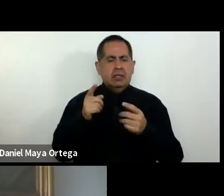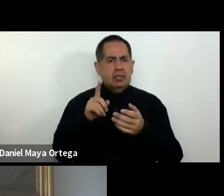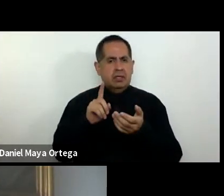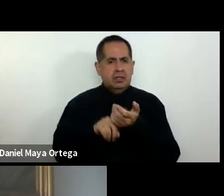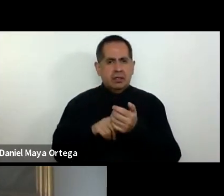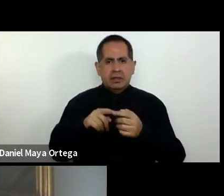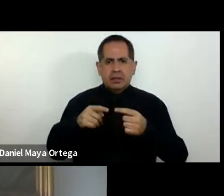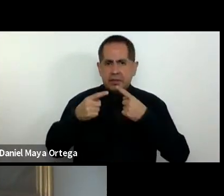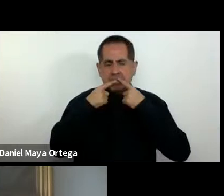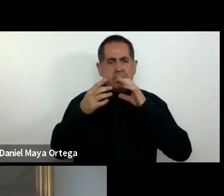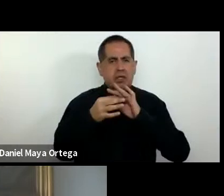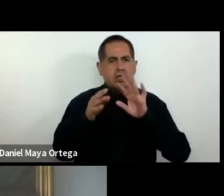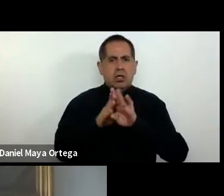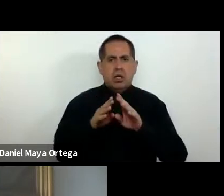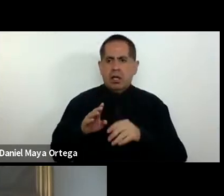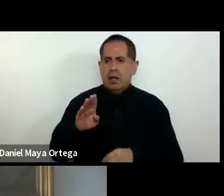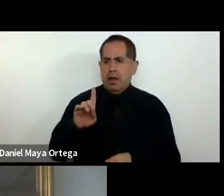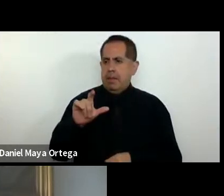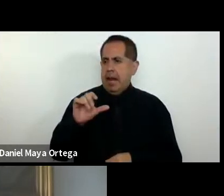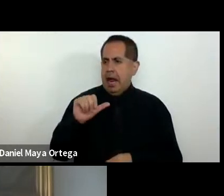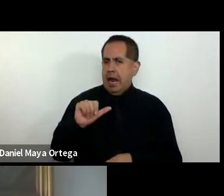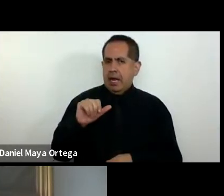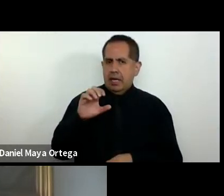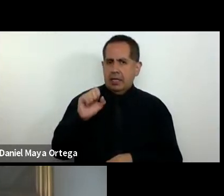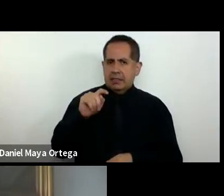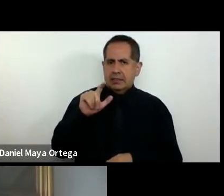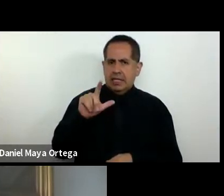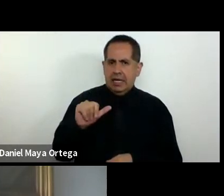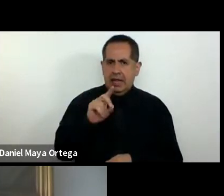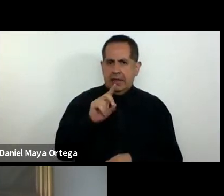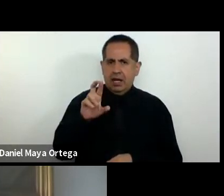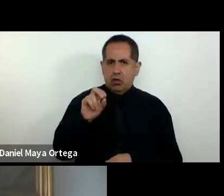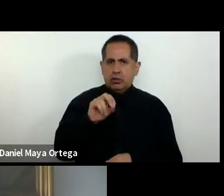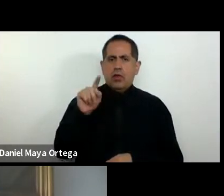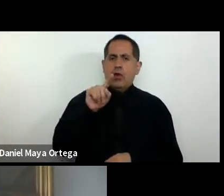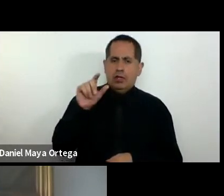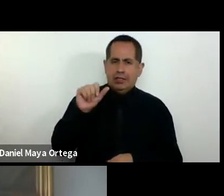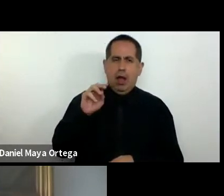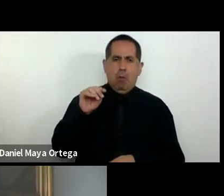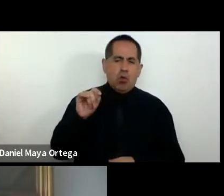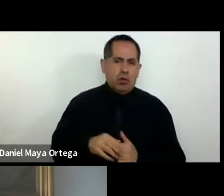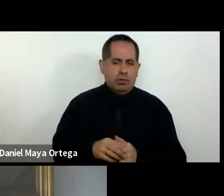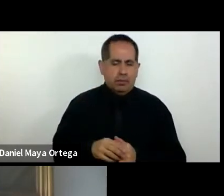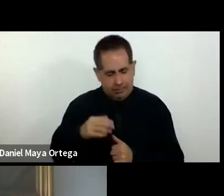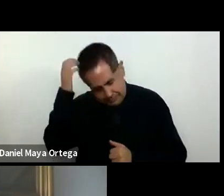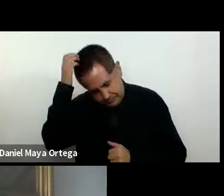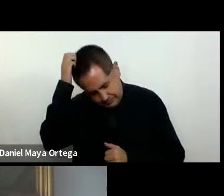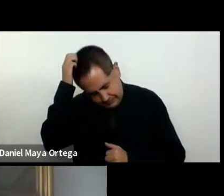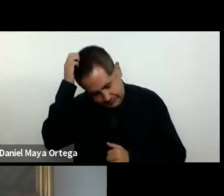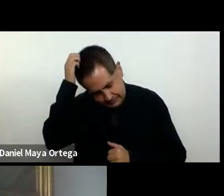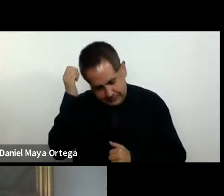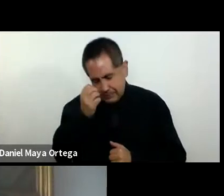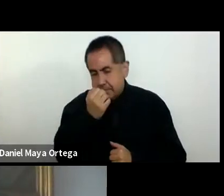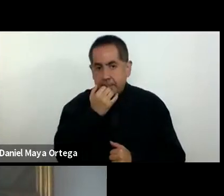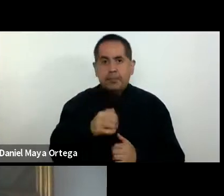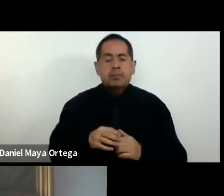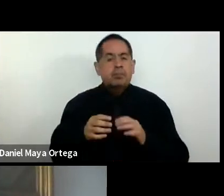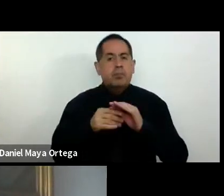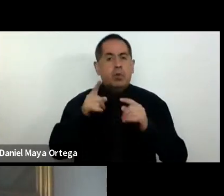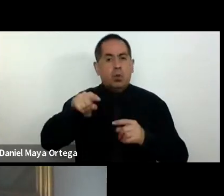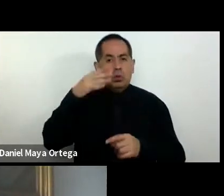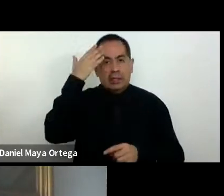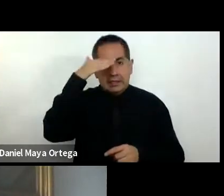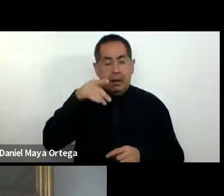sincero a Blanca Estela del Rosario Zamudio, porque como ustedes lo saben, pues es